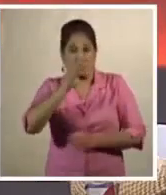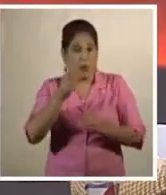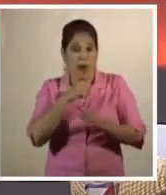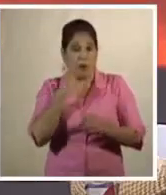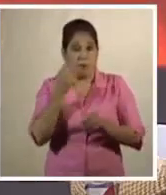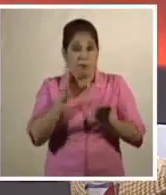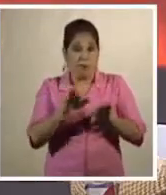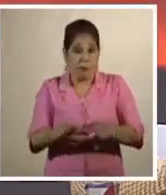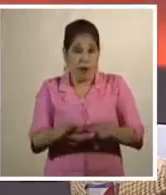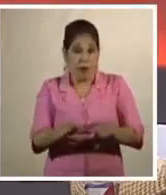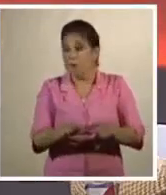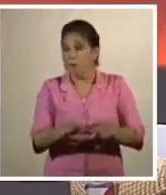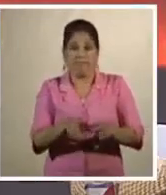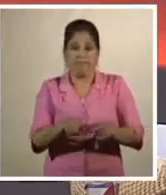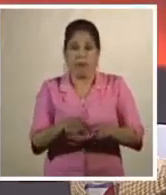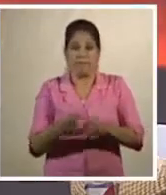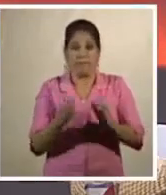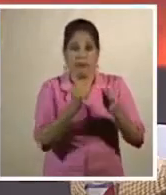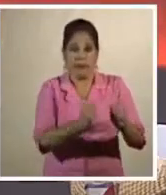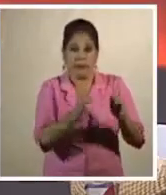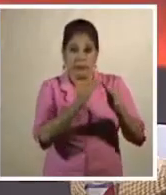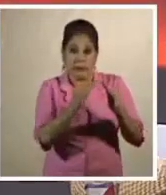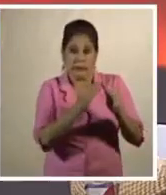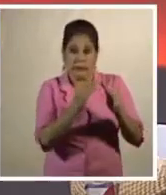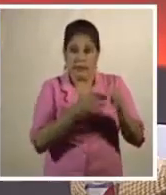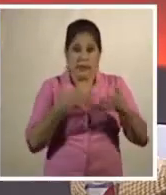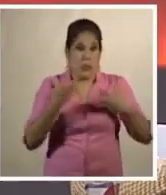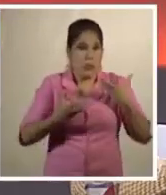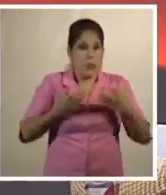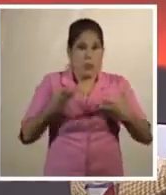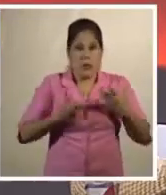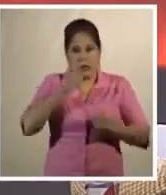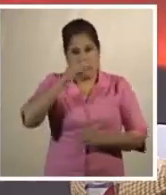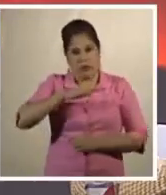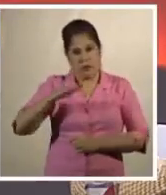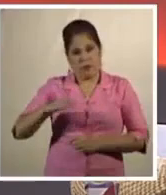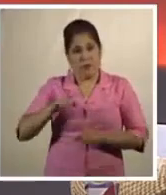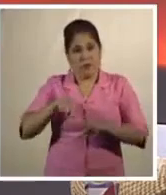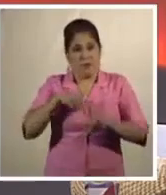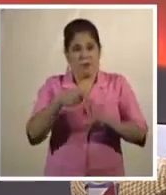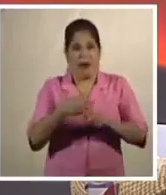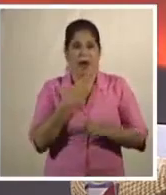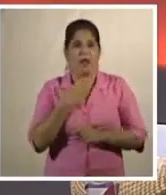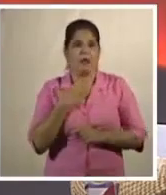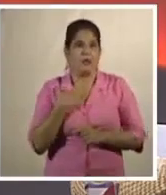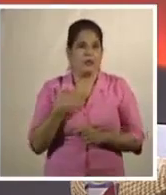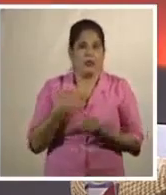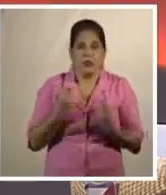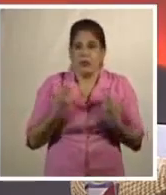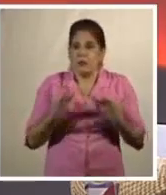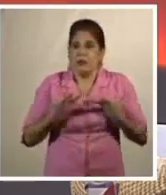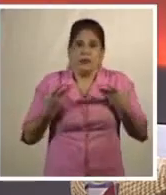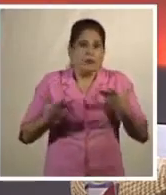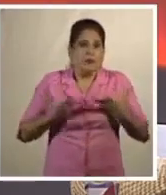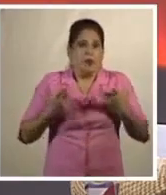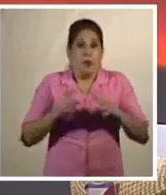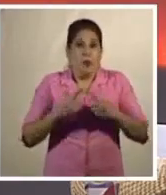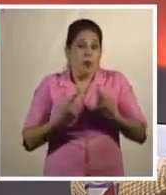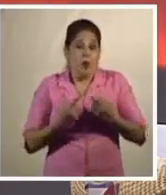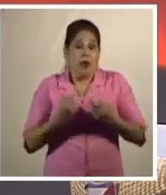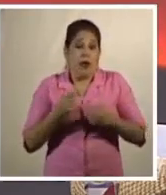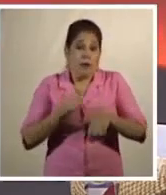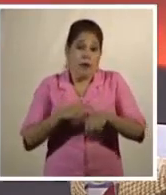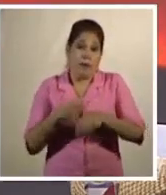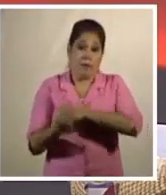escuela el círculo al fallar eso todo se sobrecarga en la casa entonces empiezan el sobre abreu pero además de sobra veo las ansiedades como respuesta